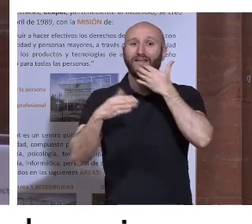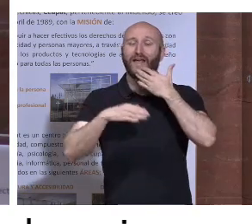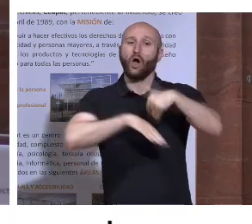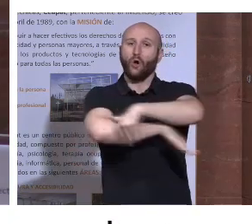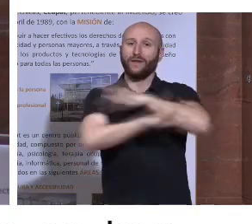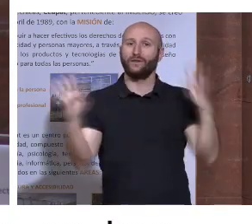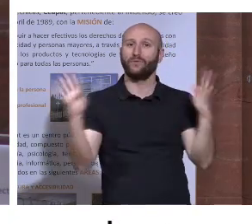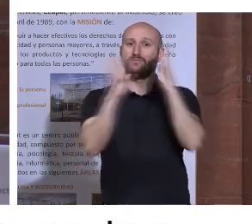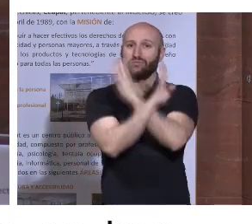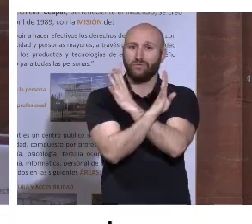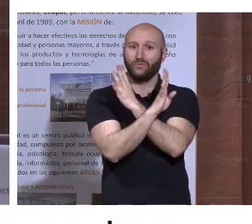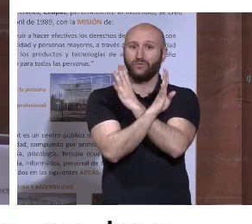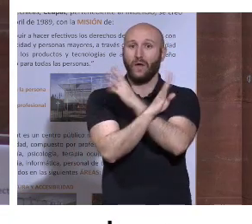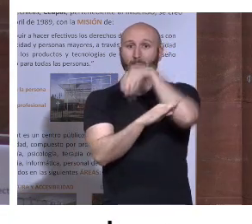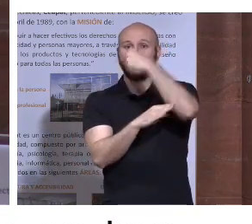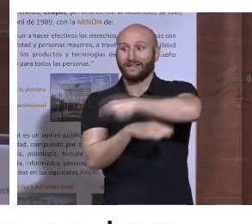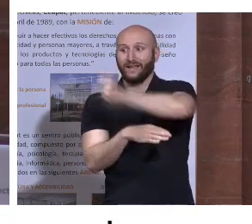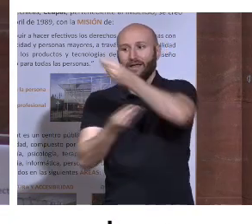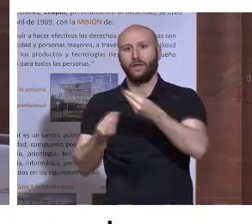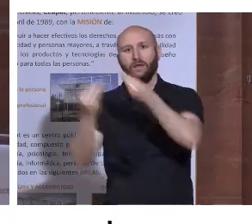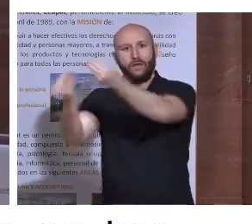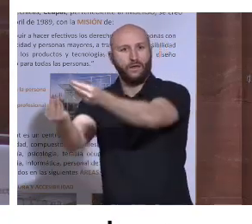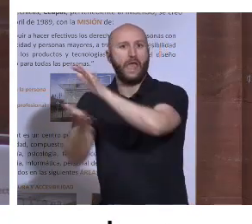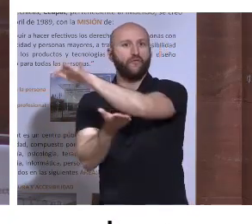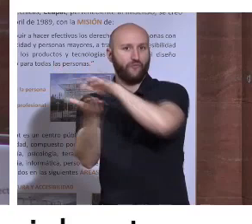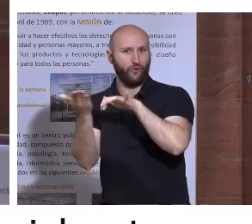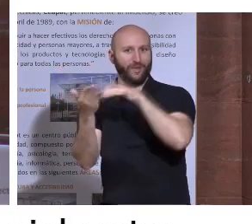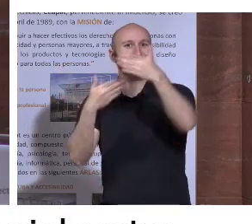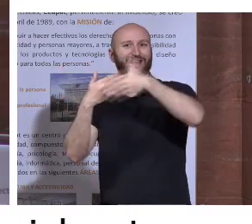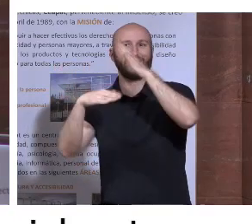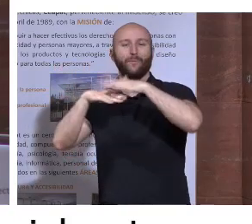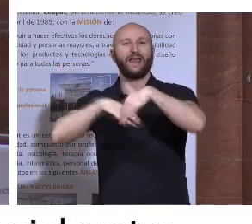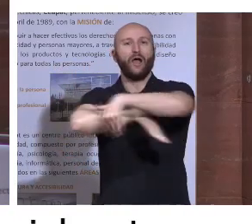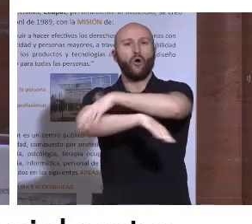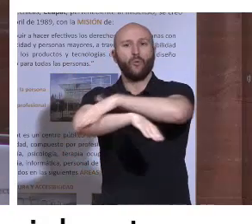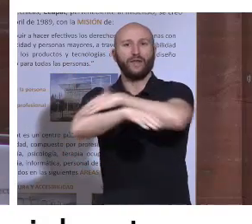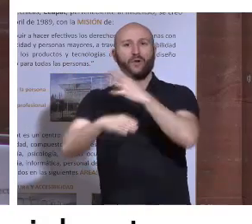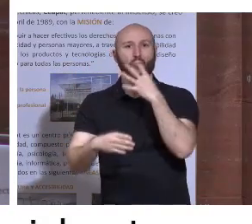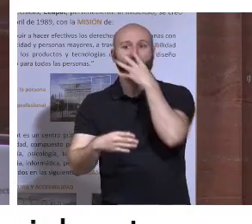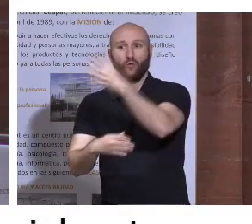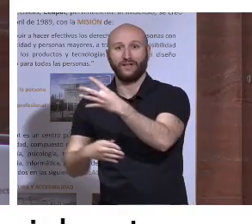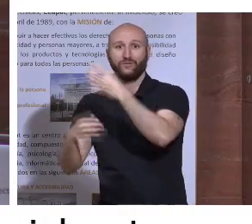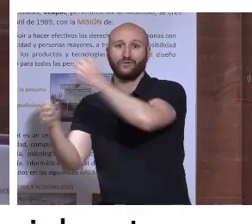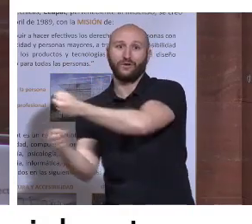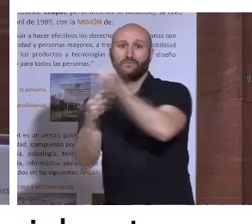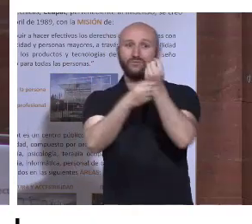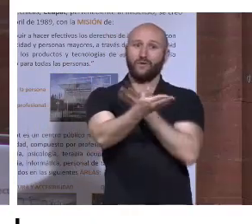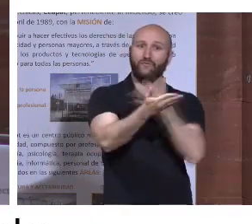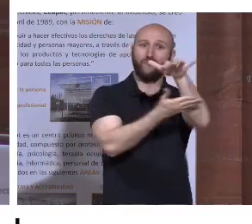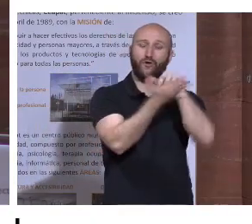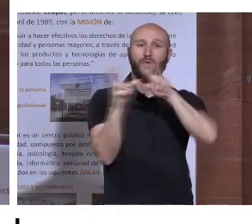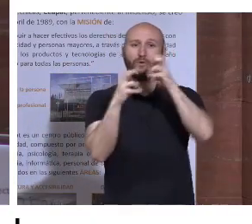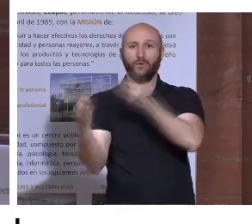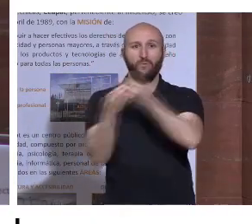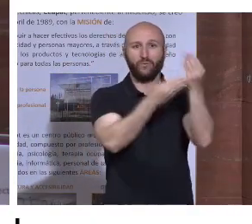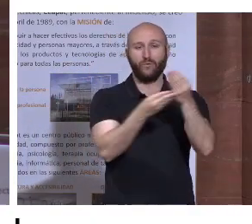presidente saliente le entregan un informe de tendencias para una legislatura y al entrante le entregan otro. Yo creo que Obama se lo ha leído y Trump